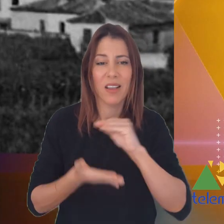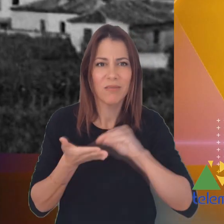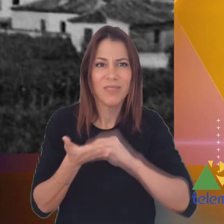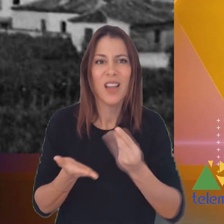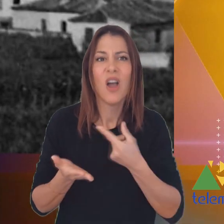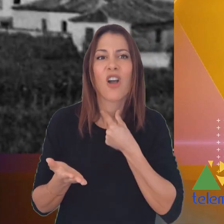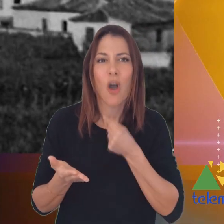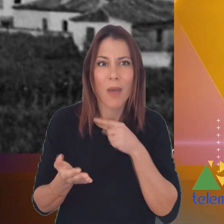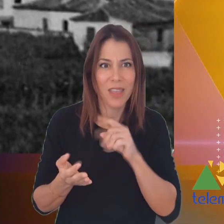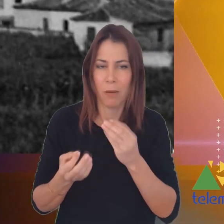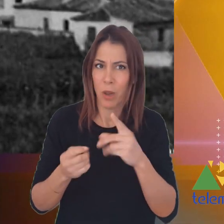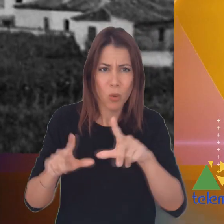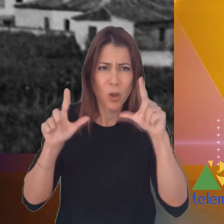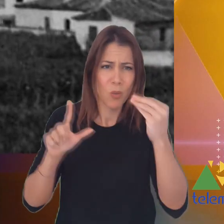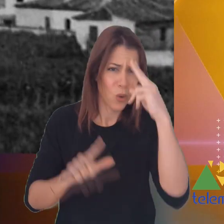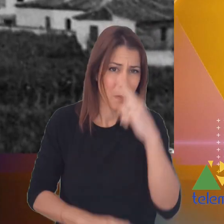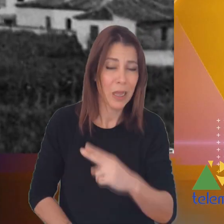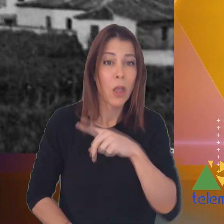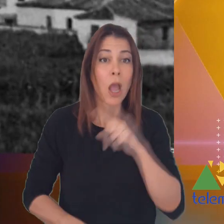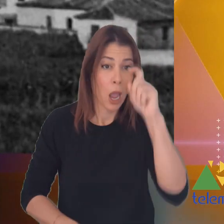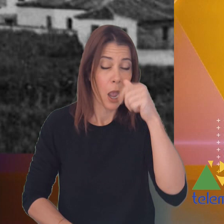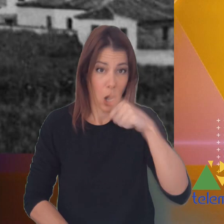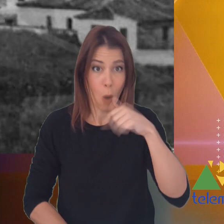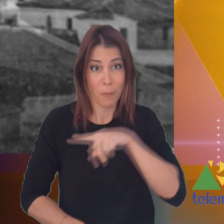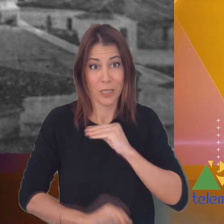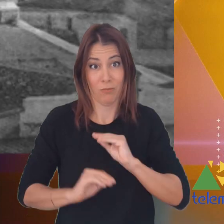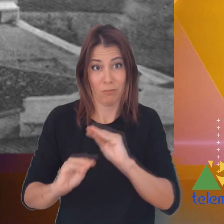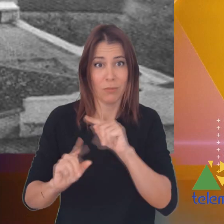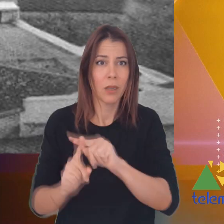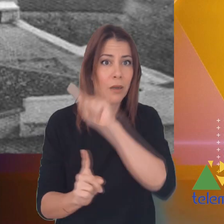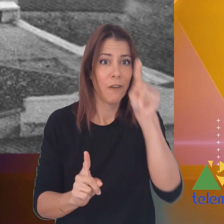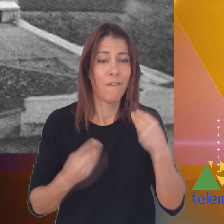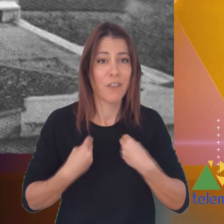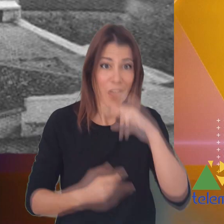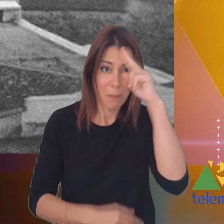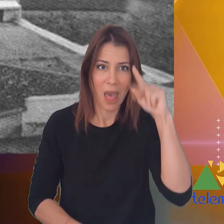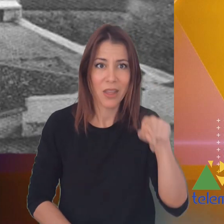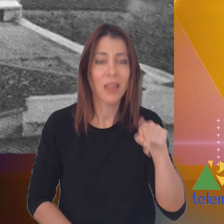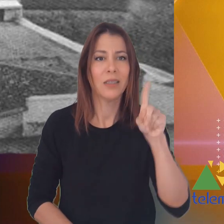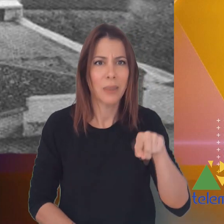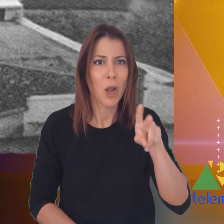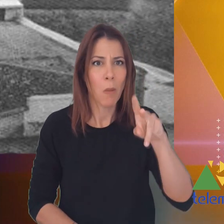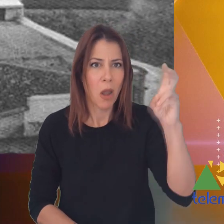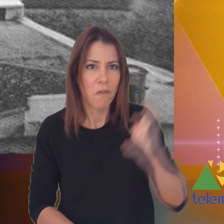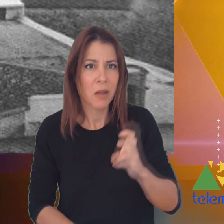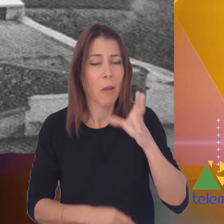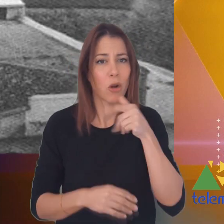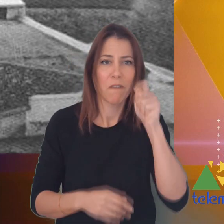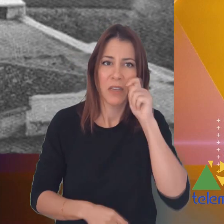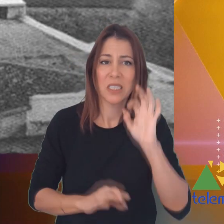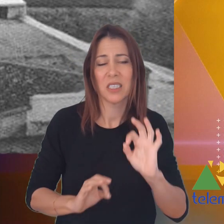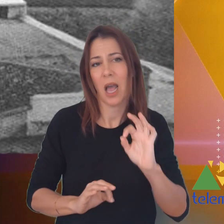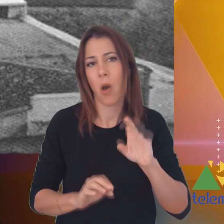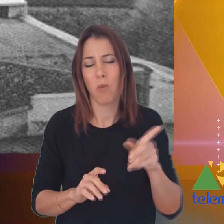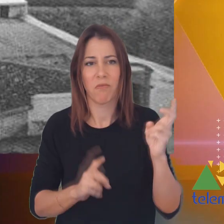fue todo un personaje muy respetado. El hombre vive en Madrid, viene a Motril de vez en cuando, tiene a sus hermanos en Motril y pues viene a Motril de